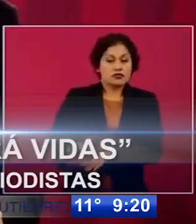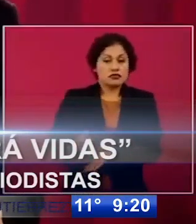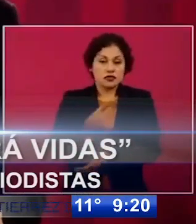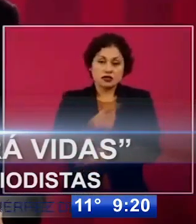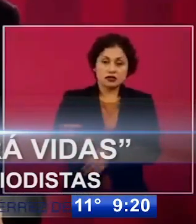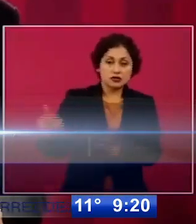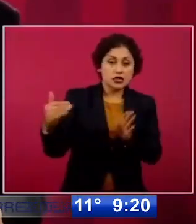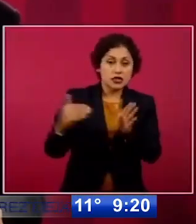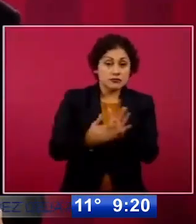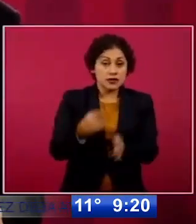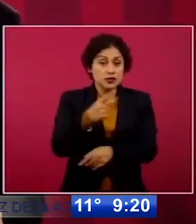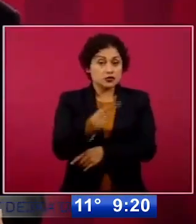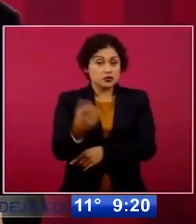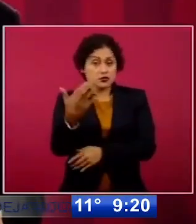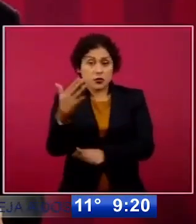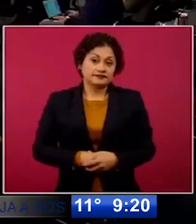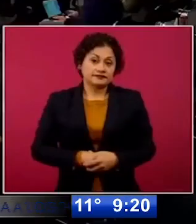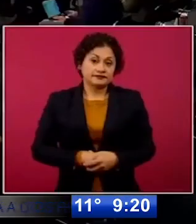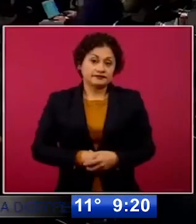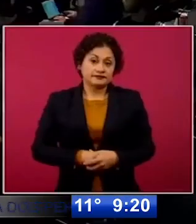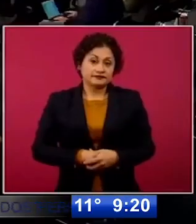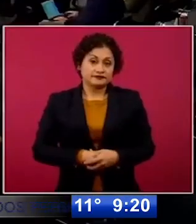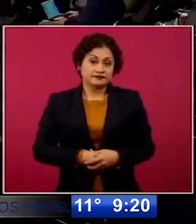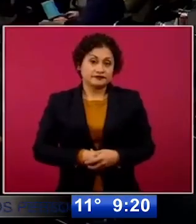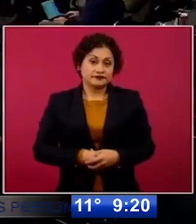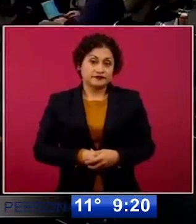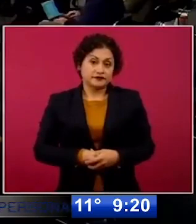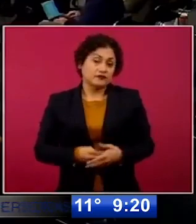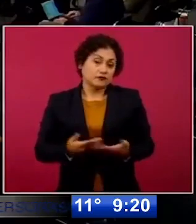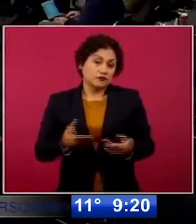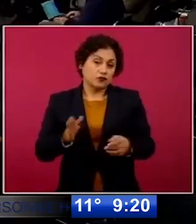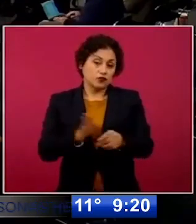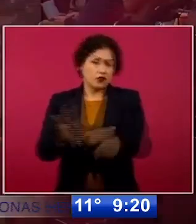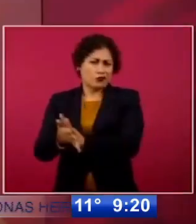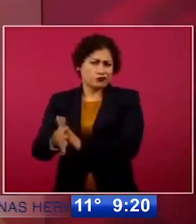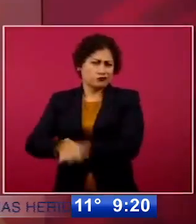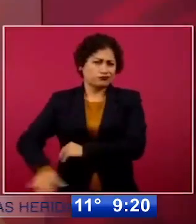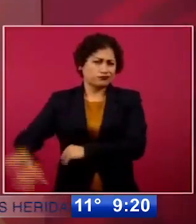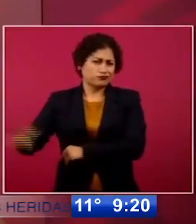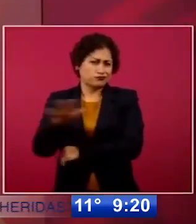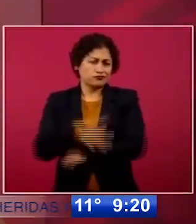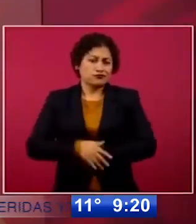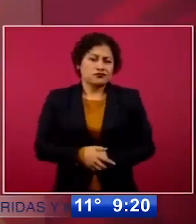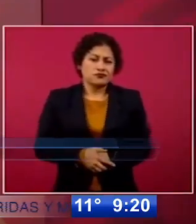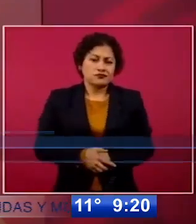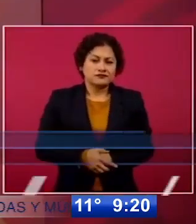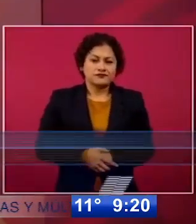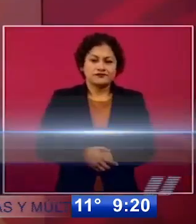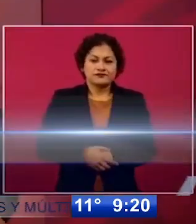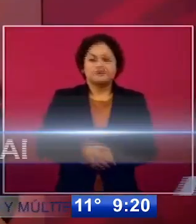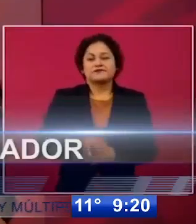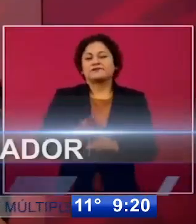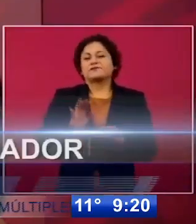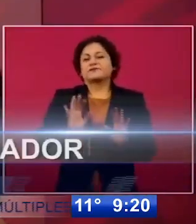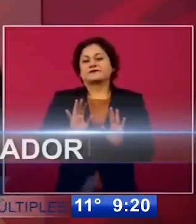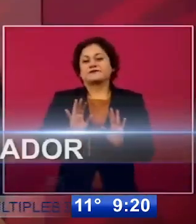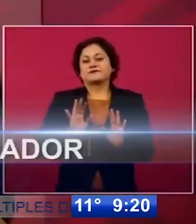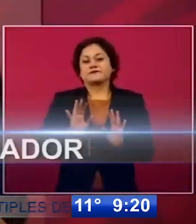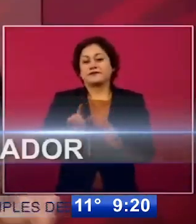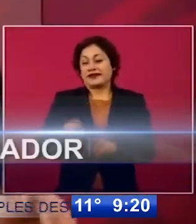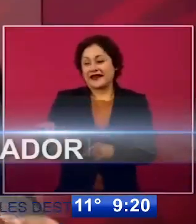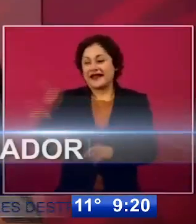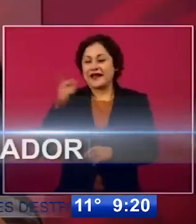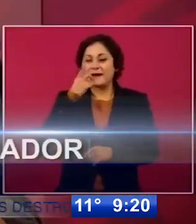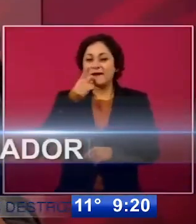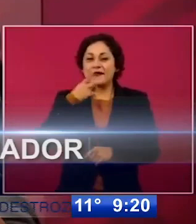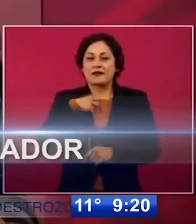grupos de la oligarquía corrupta que trabajaba para proteger al régimen neoliberal. Me pueden decir, no, es que yo